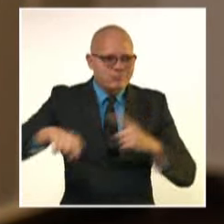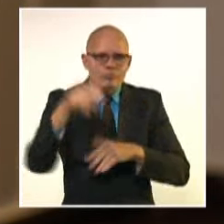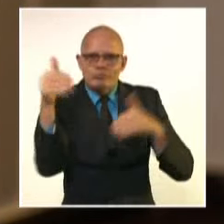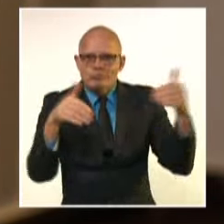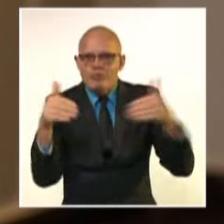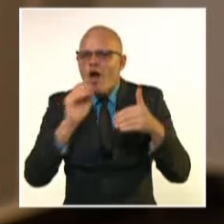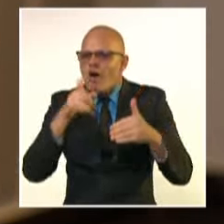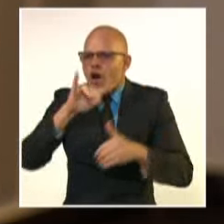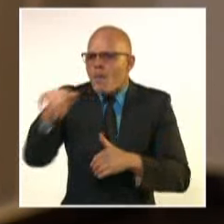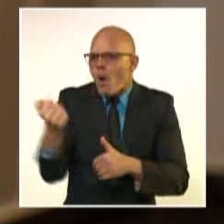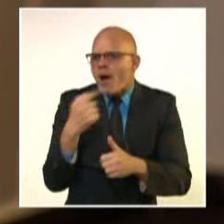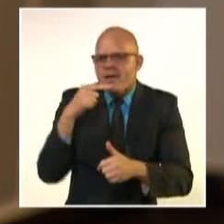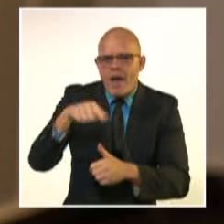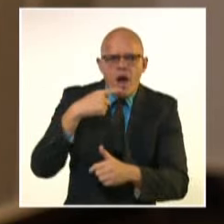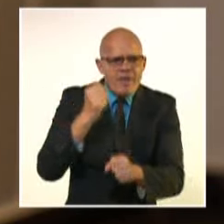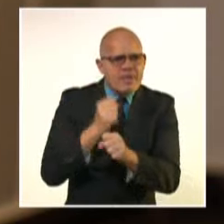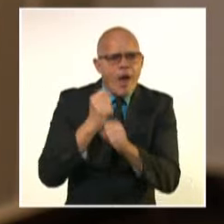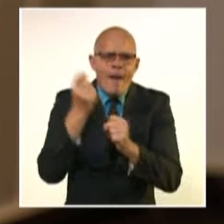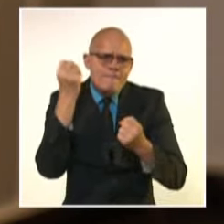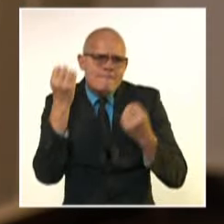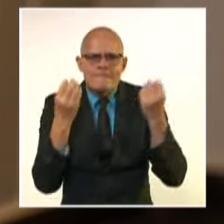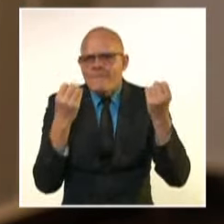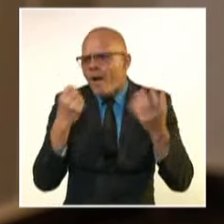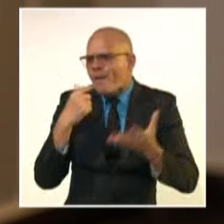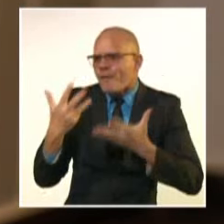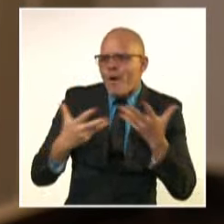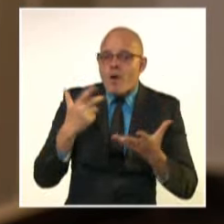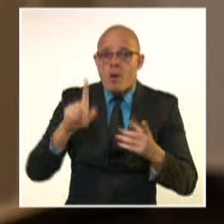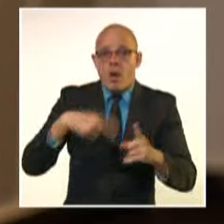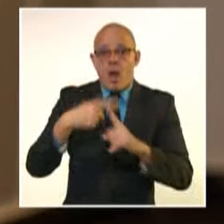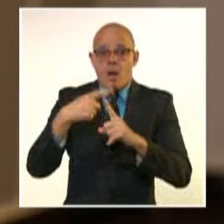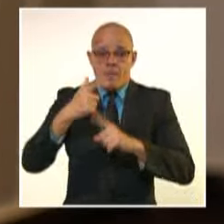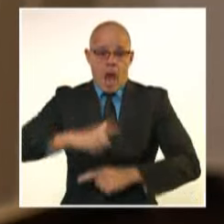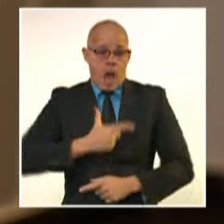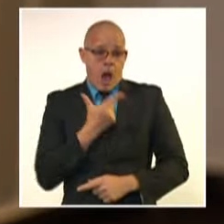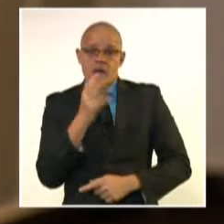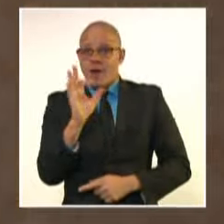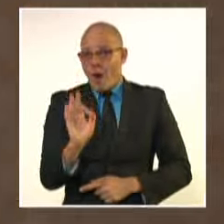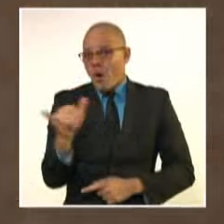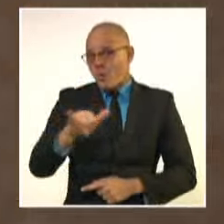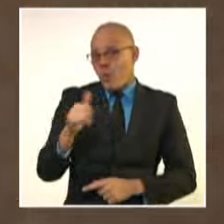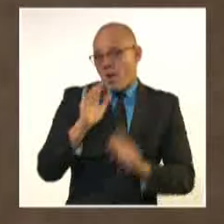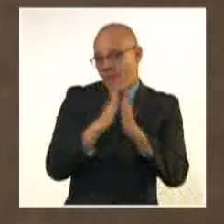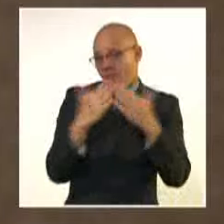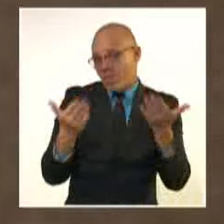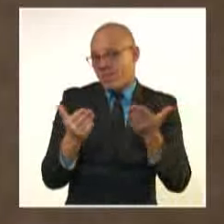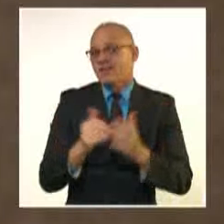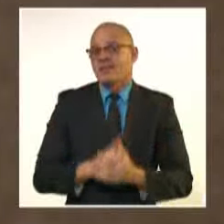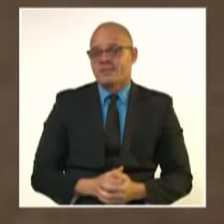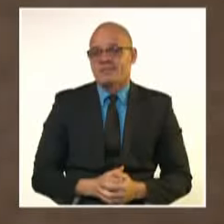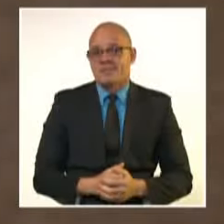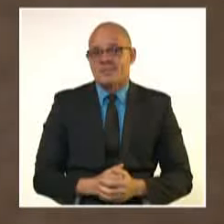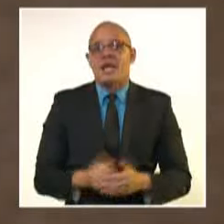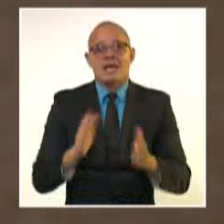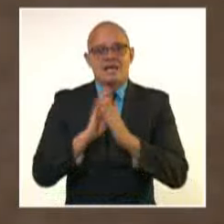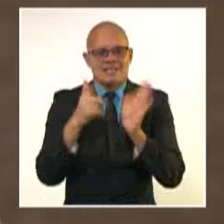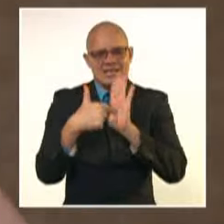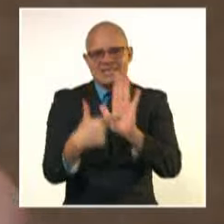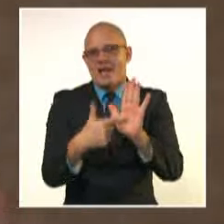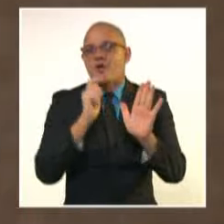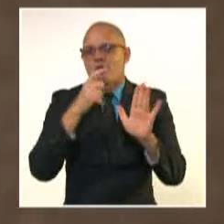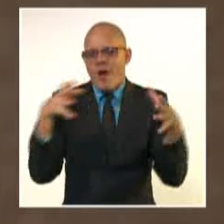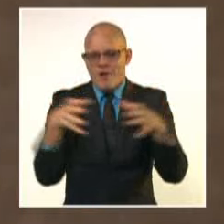está cambiando el trabajo creativo tanto en las producciones artísticas como en los medios de prensa. En esa ruta se encuentra el equipo del